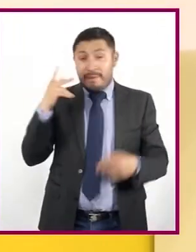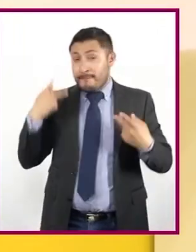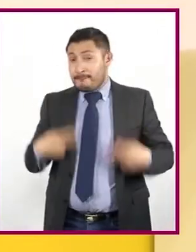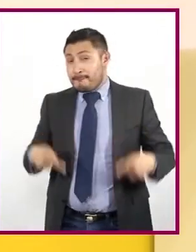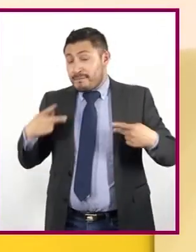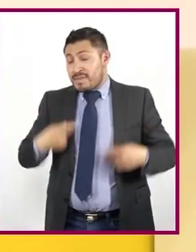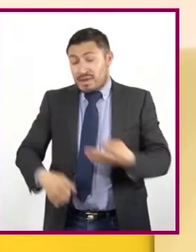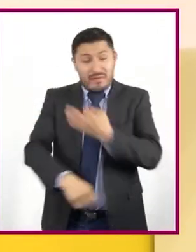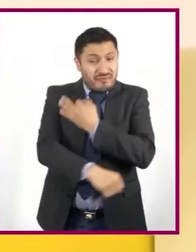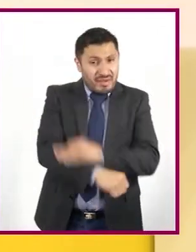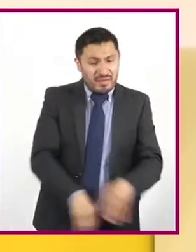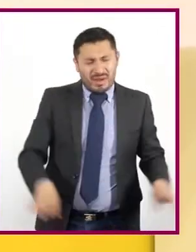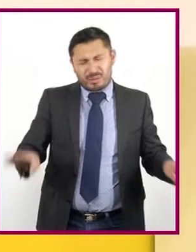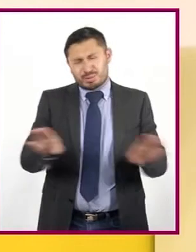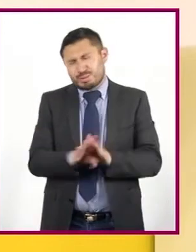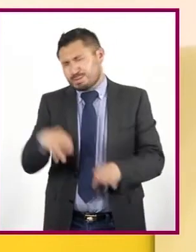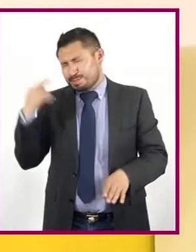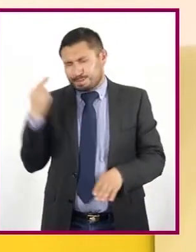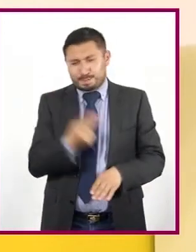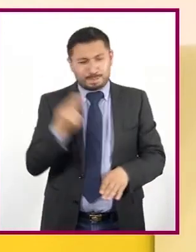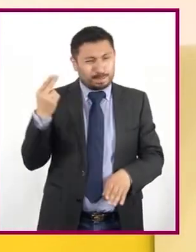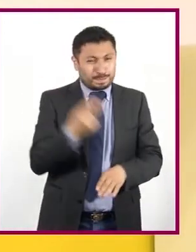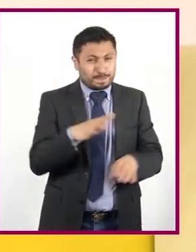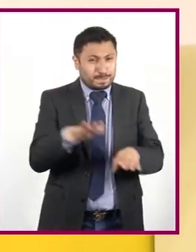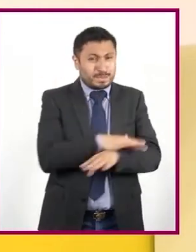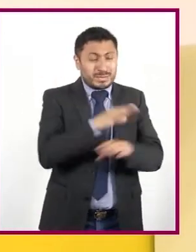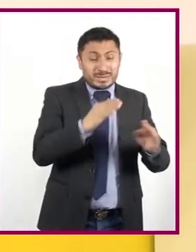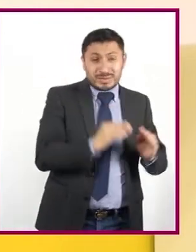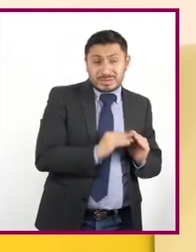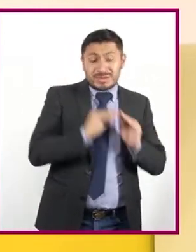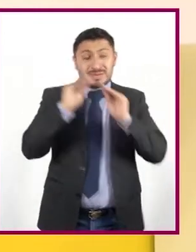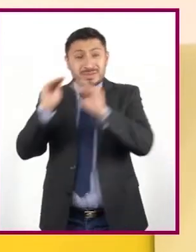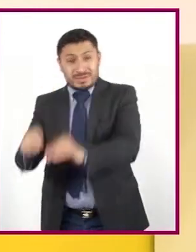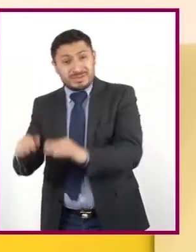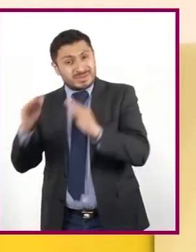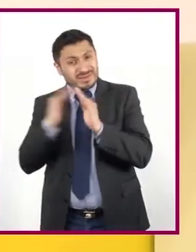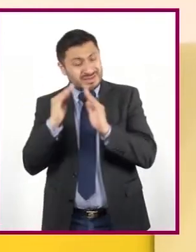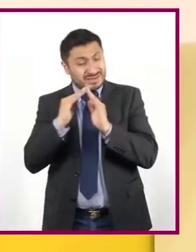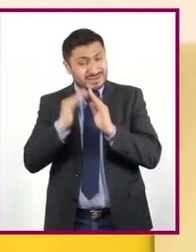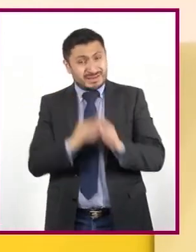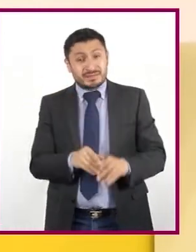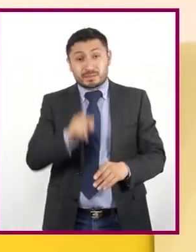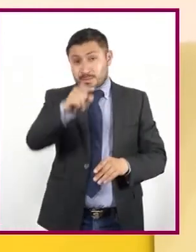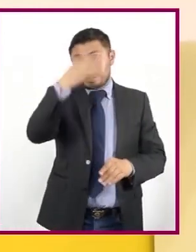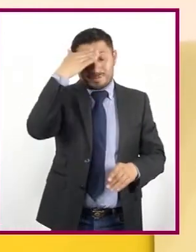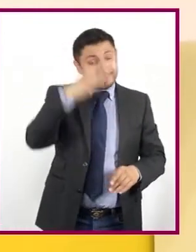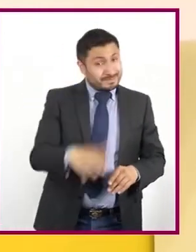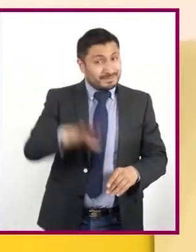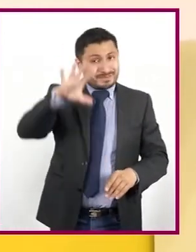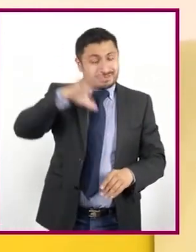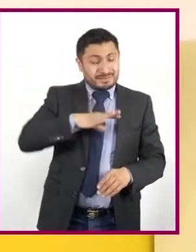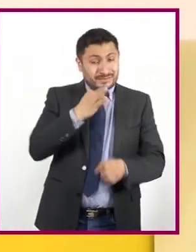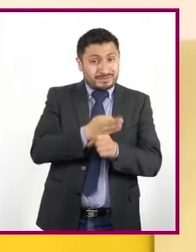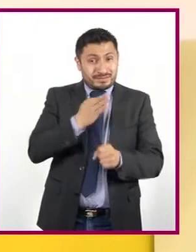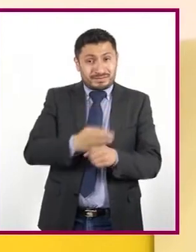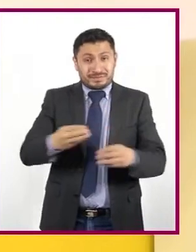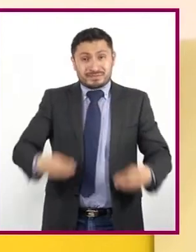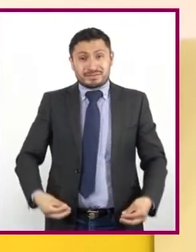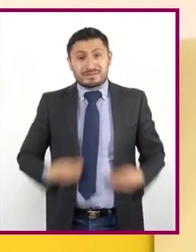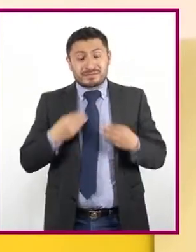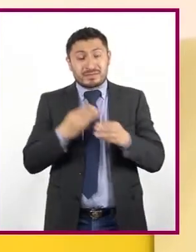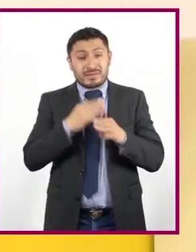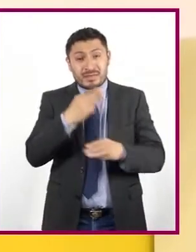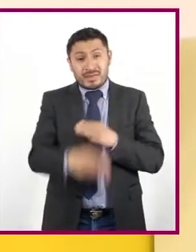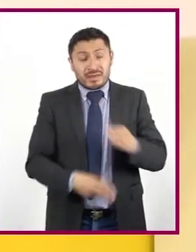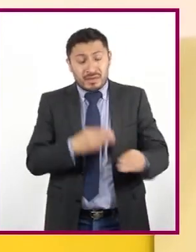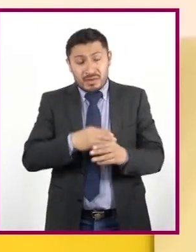se ven en necesidad de cambiar su lugar de residencia? Como ustedes saben, vivimos en un mundo cada vez más